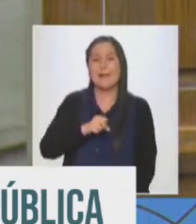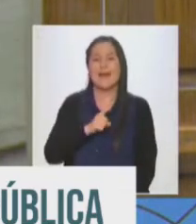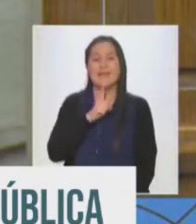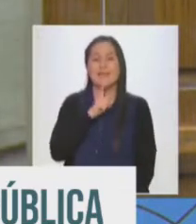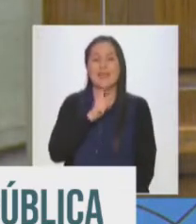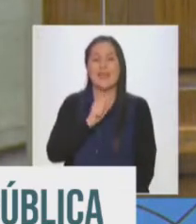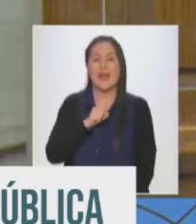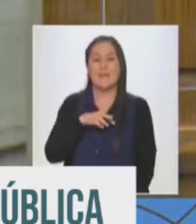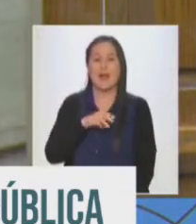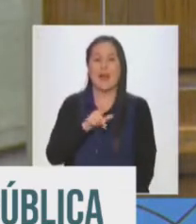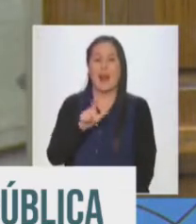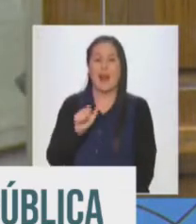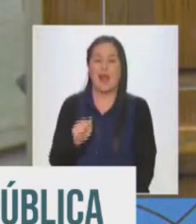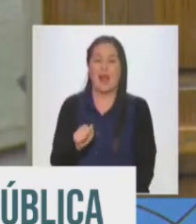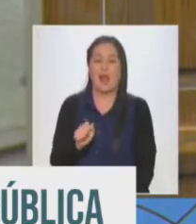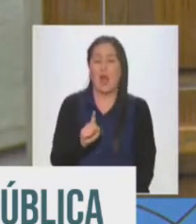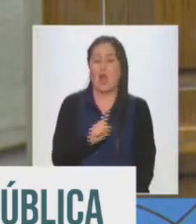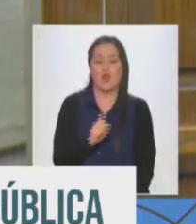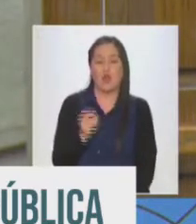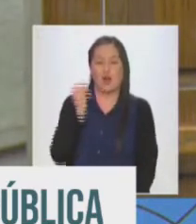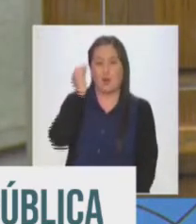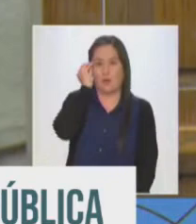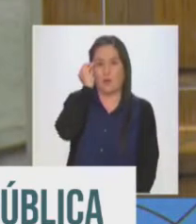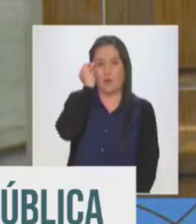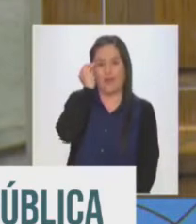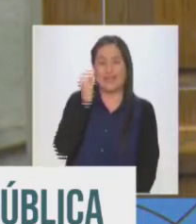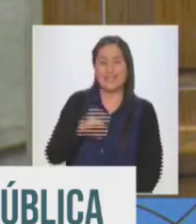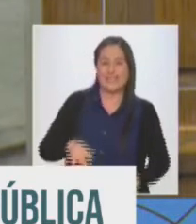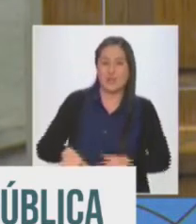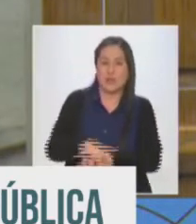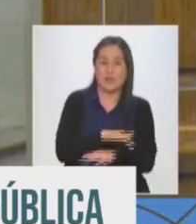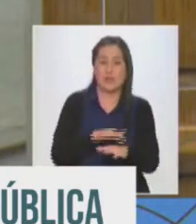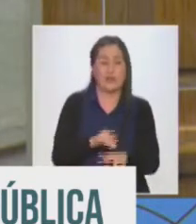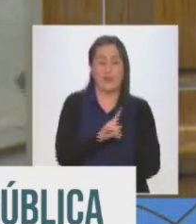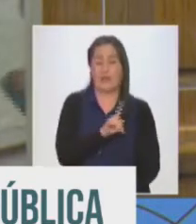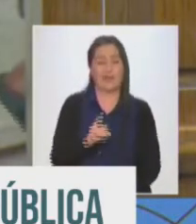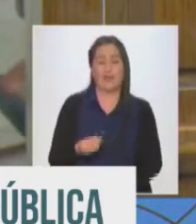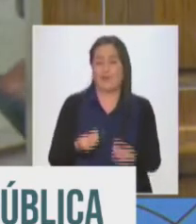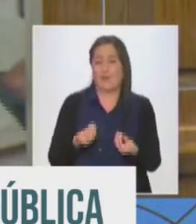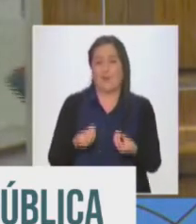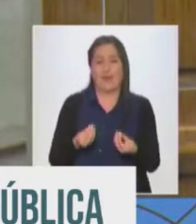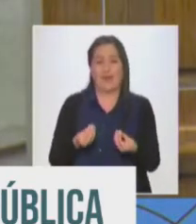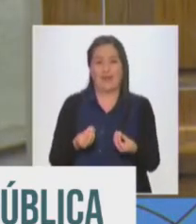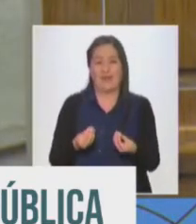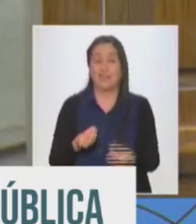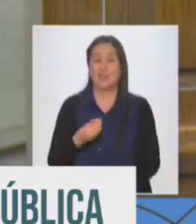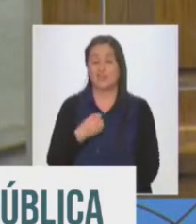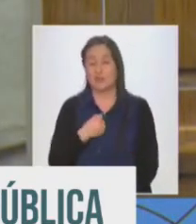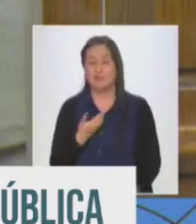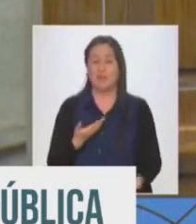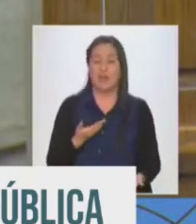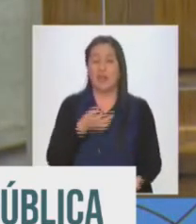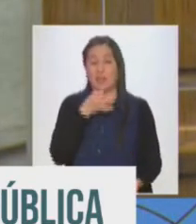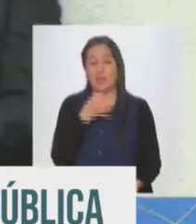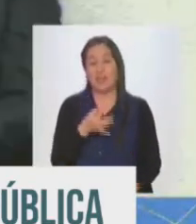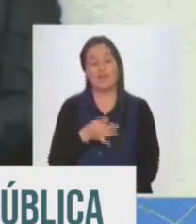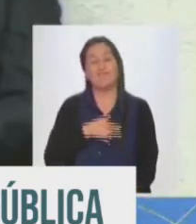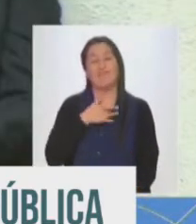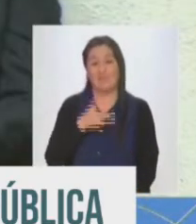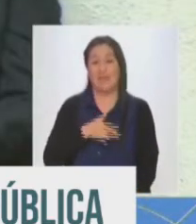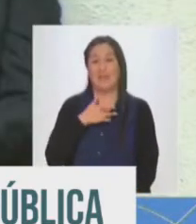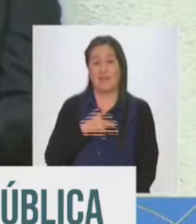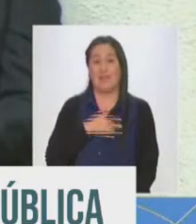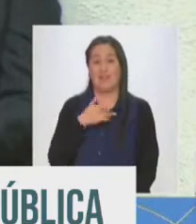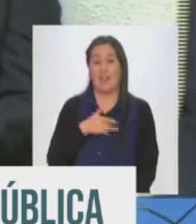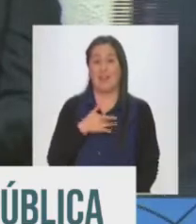titulada Prontuario, donde nos hace recordar situaciones que no son gratas, que yo las calificaría bastante lamentables, como son